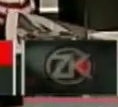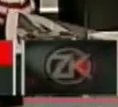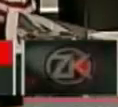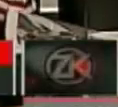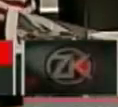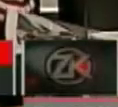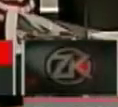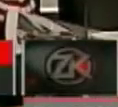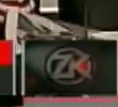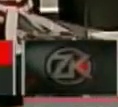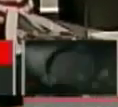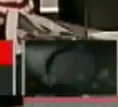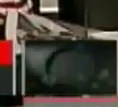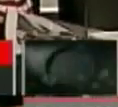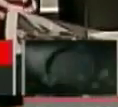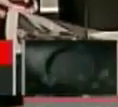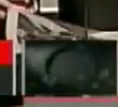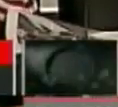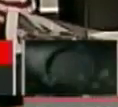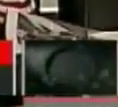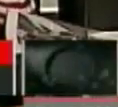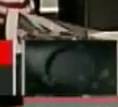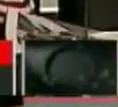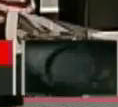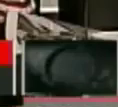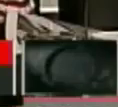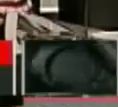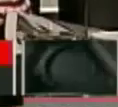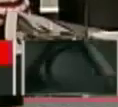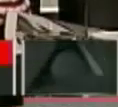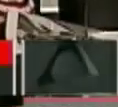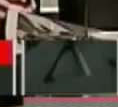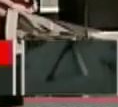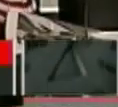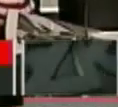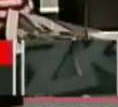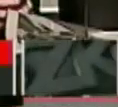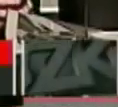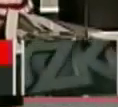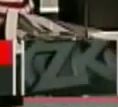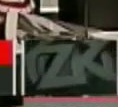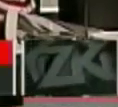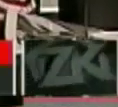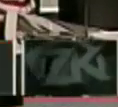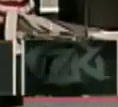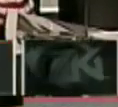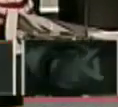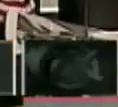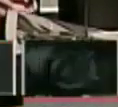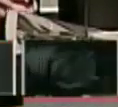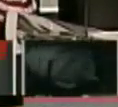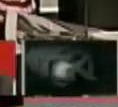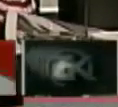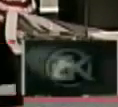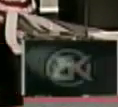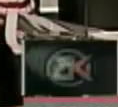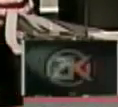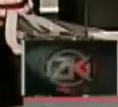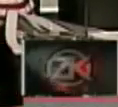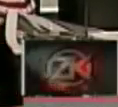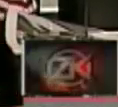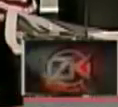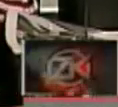o empezamos con una música, con Pato de Control Machete y con Celso Piña. Bueno, un cantante en